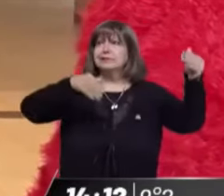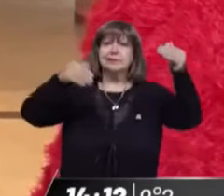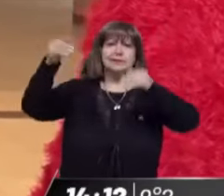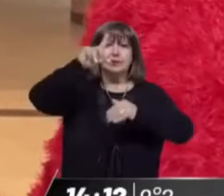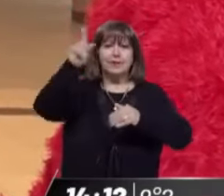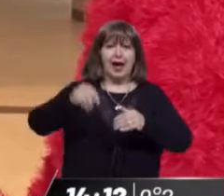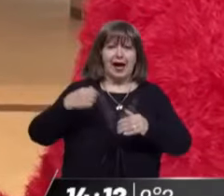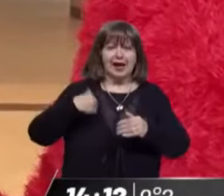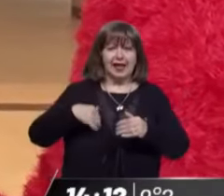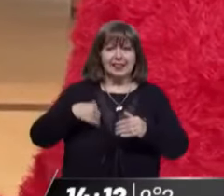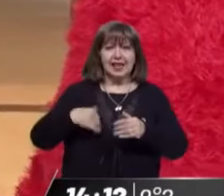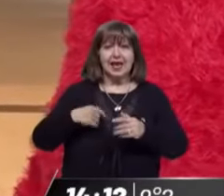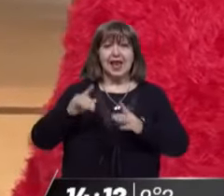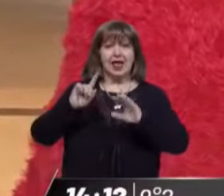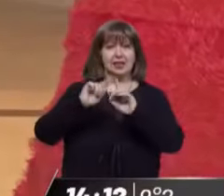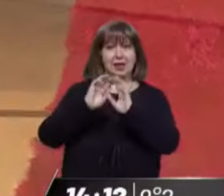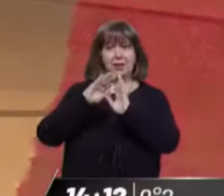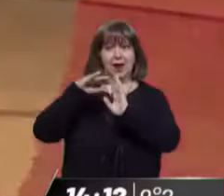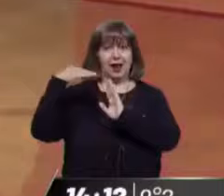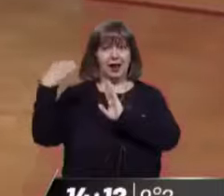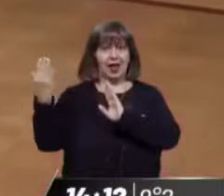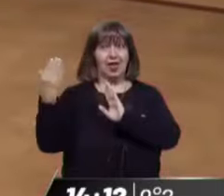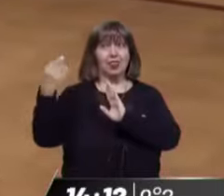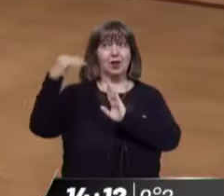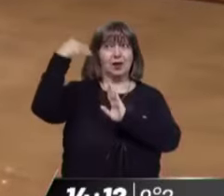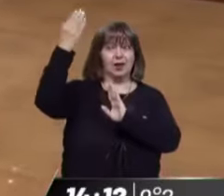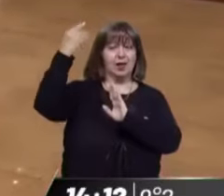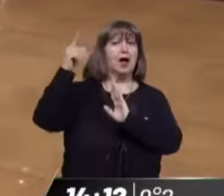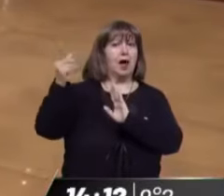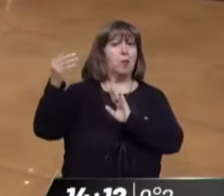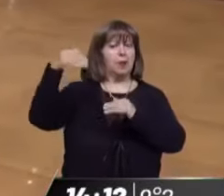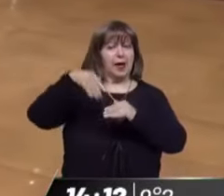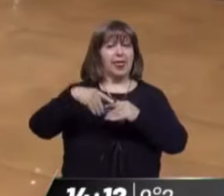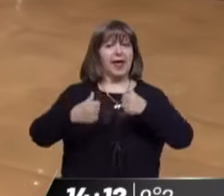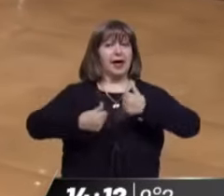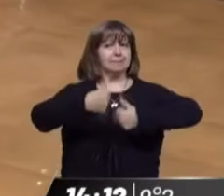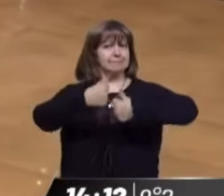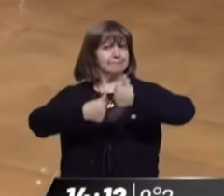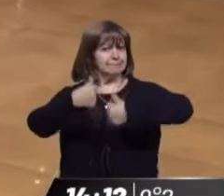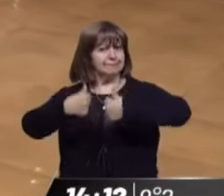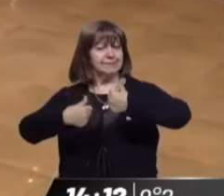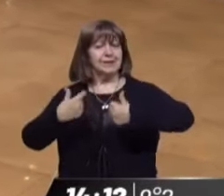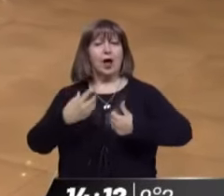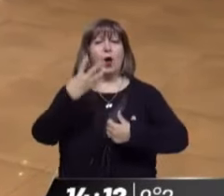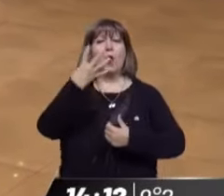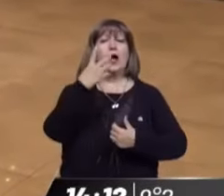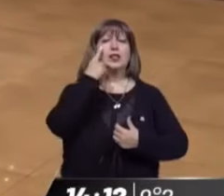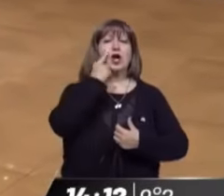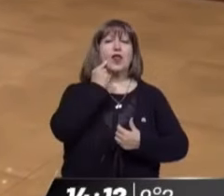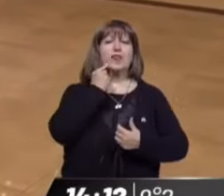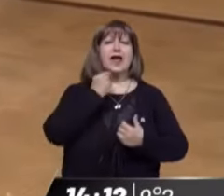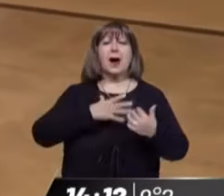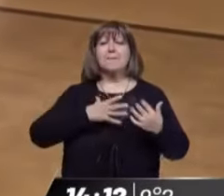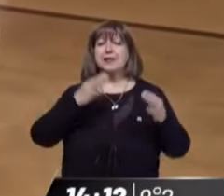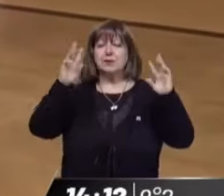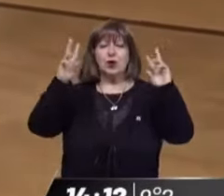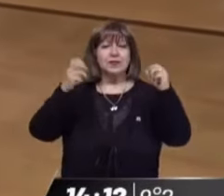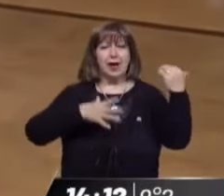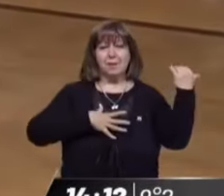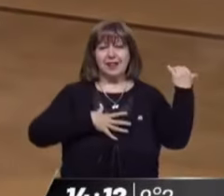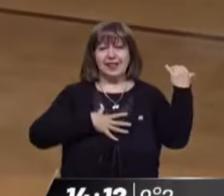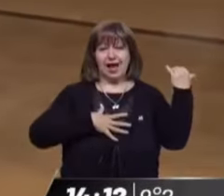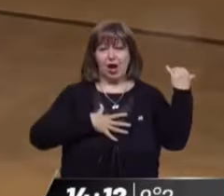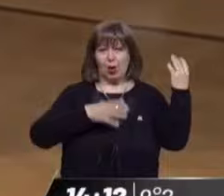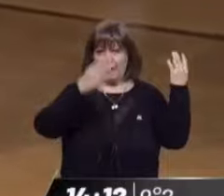el país, de países amigos, que van a venir a compartir 4 días a puro tango. Al mediodía,